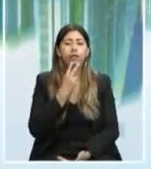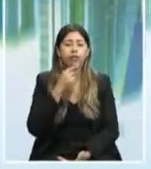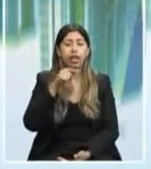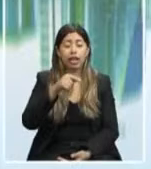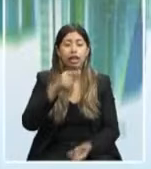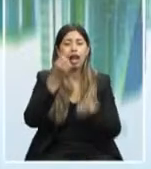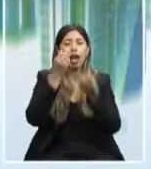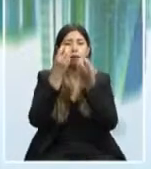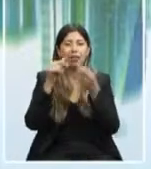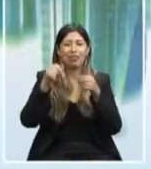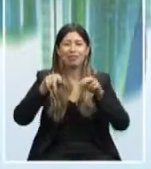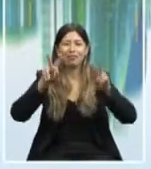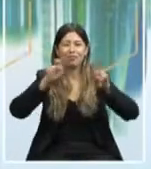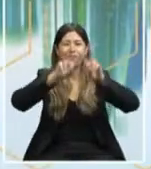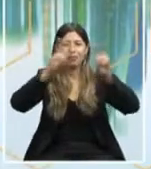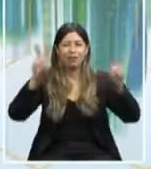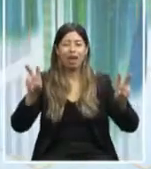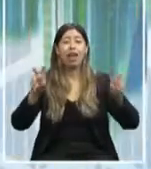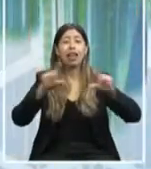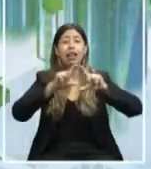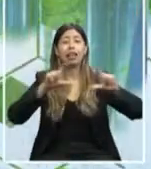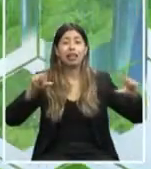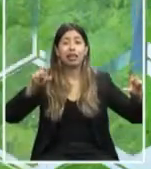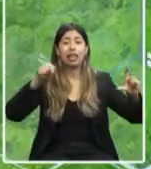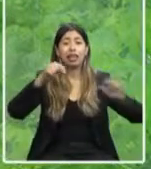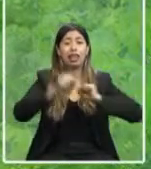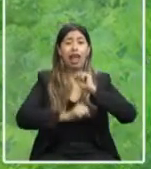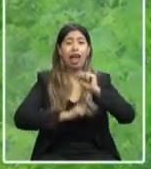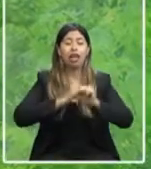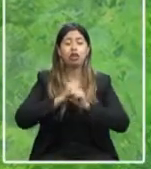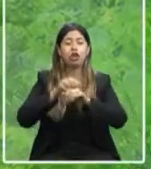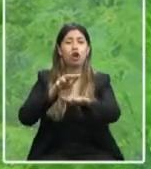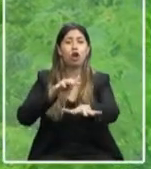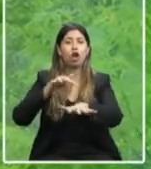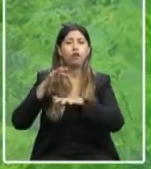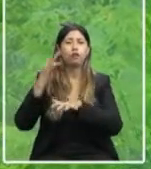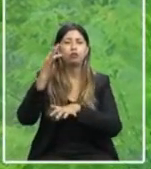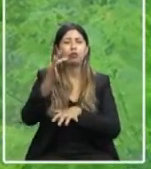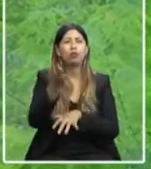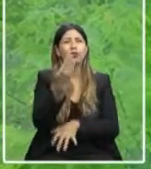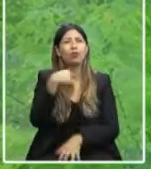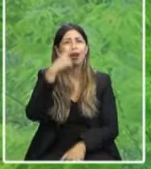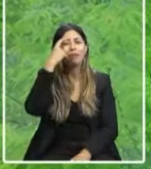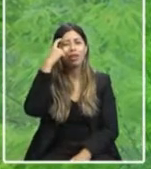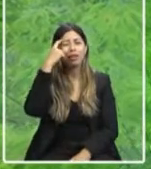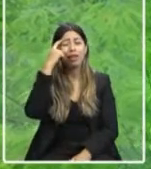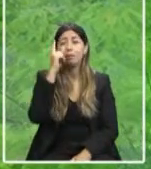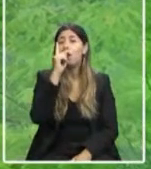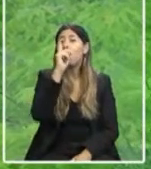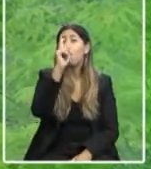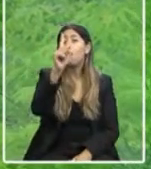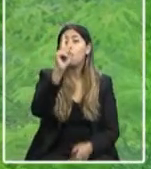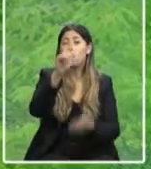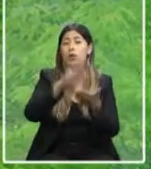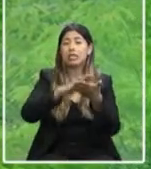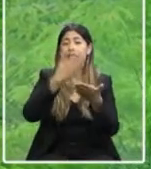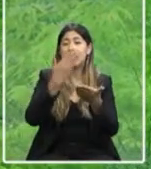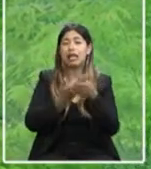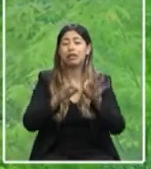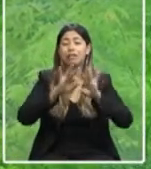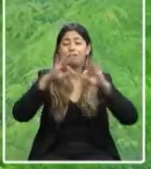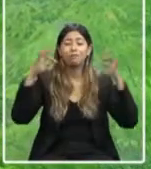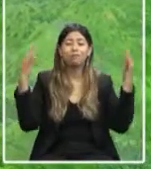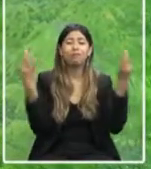esta sección de Congreso Futuro nos tiene que traer claramente el concepto de una sola salud, el cual es un enfoque